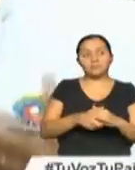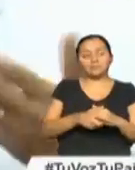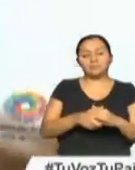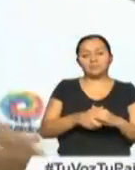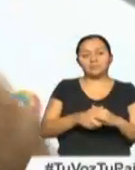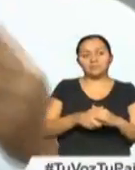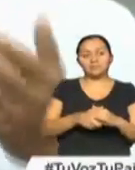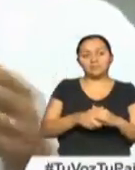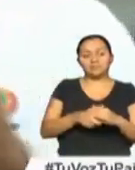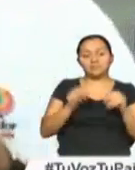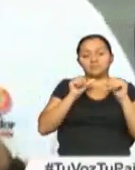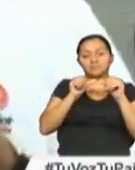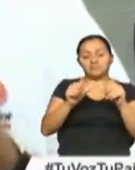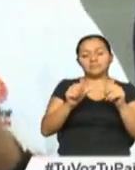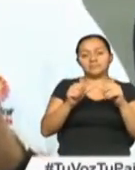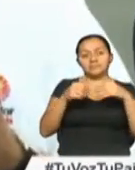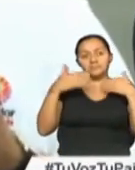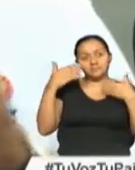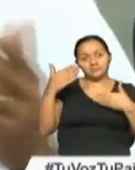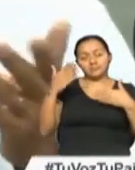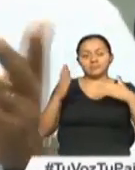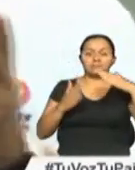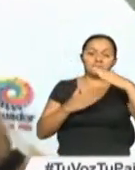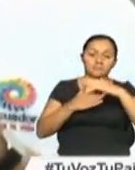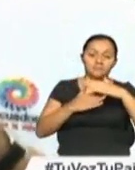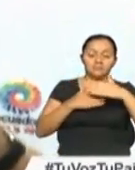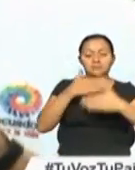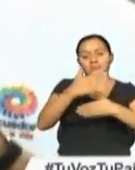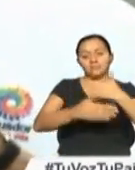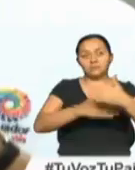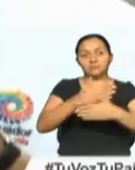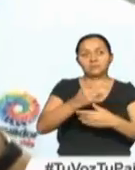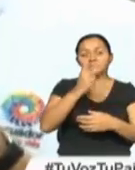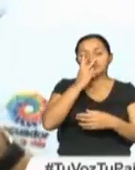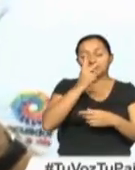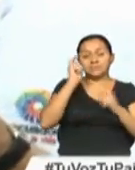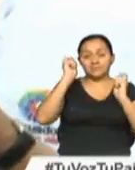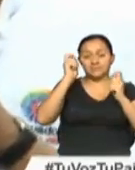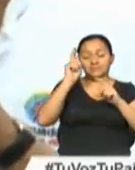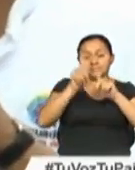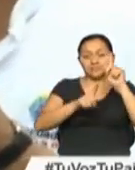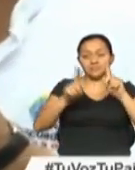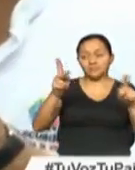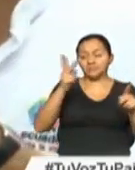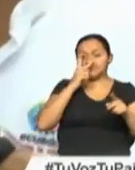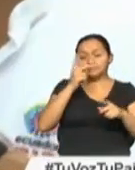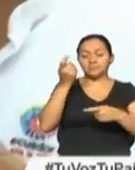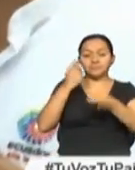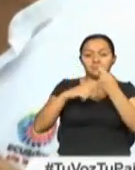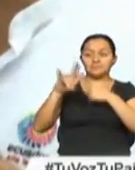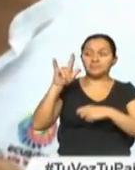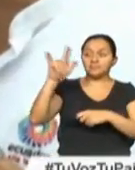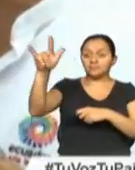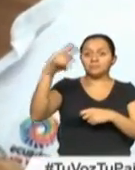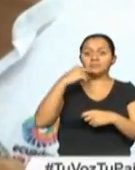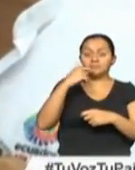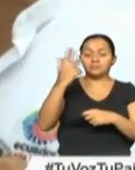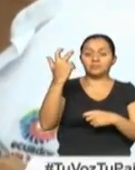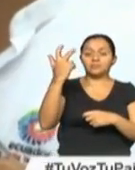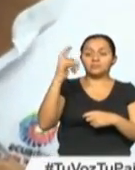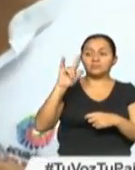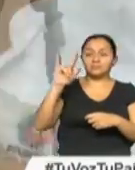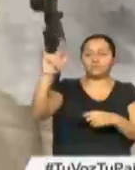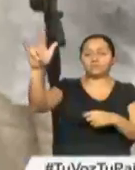estabilidad política, paz, progreso. Una de las promesas de campaña por ahí de ciertos candidatos es que va a vender el avioncito presidencial de 13